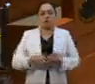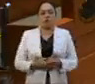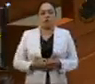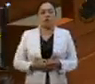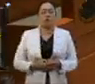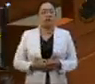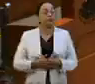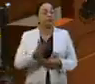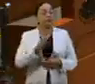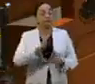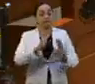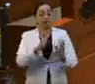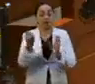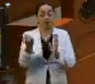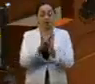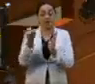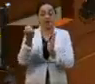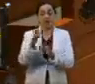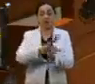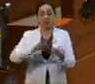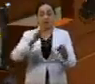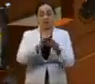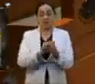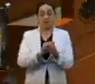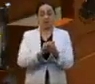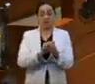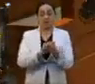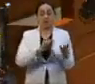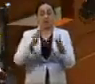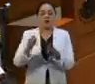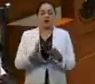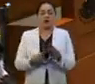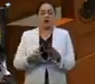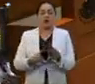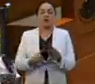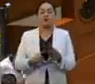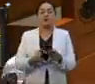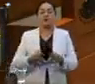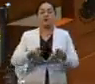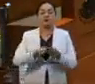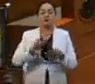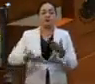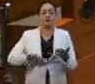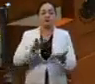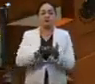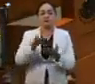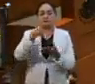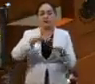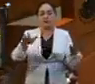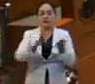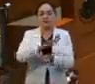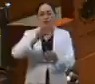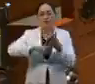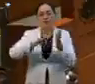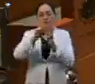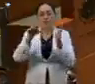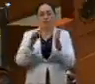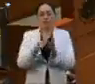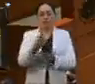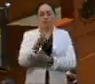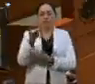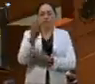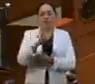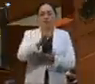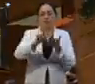Queda aprobado en lo general y en lo particular el proyecto de decreto por el que se reforma el artículo 110 de la